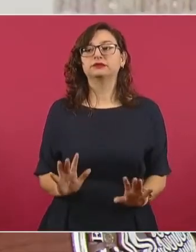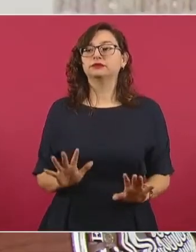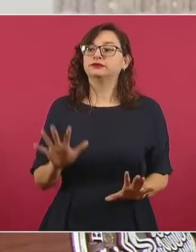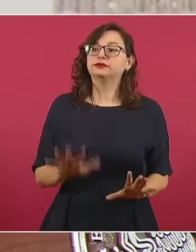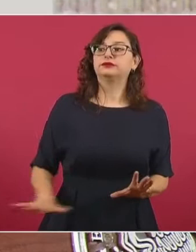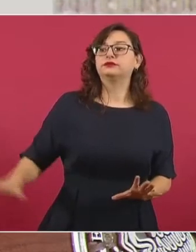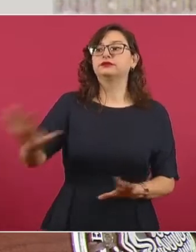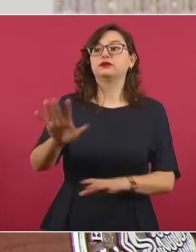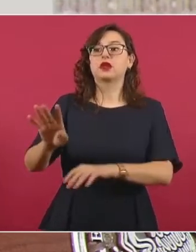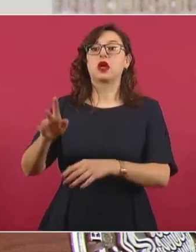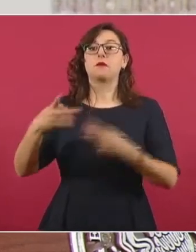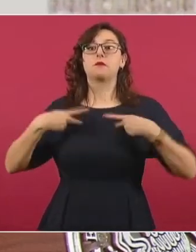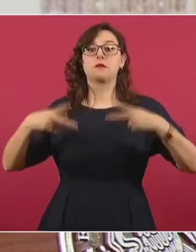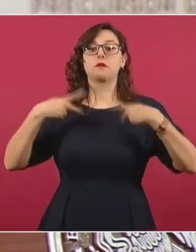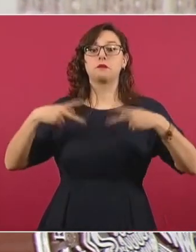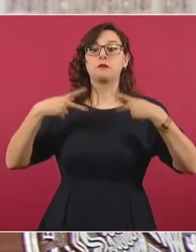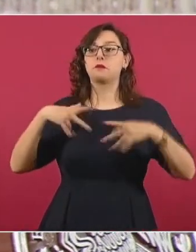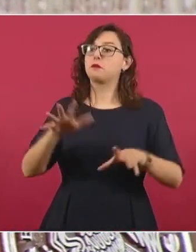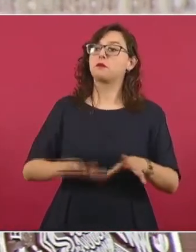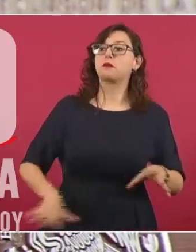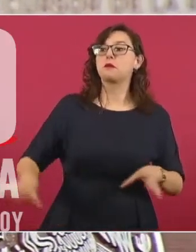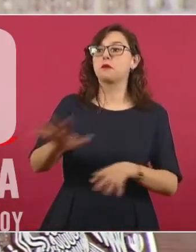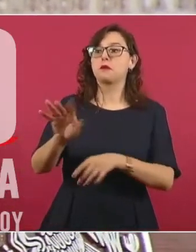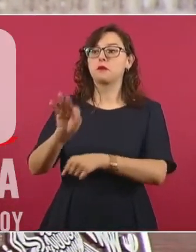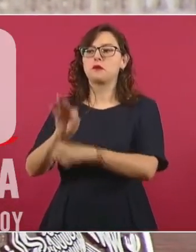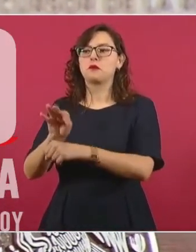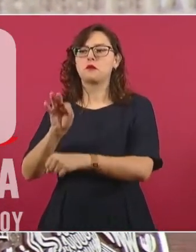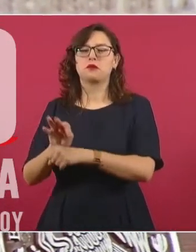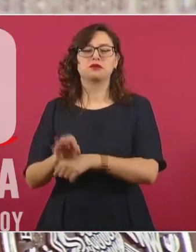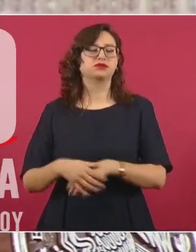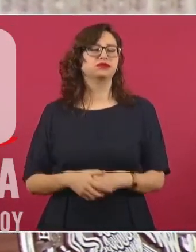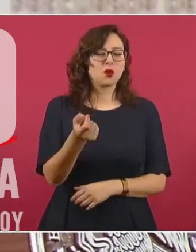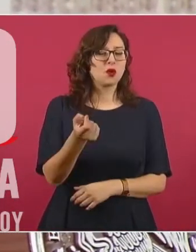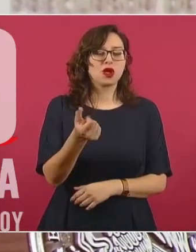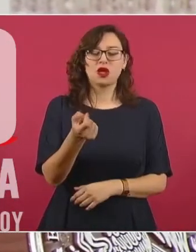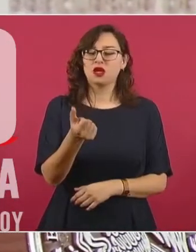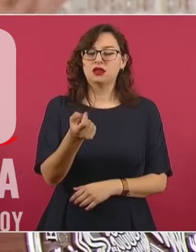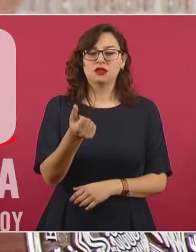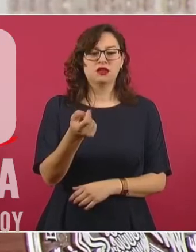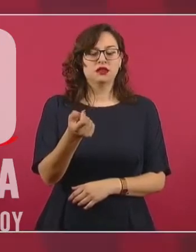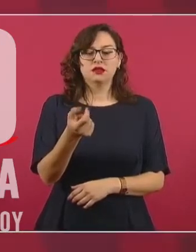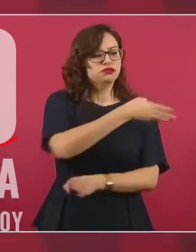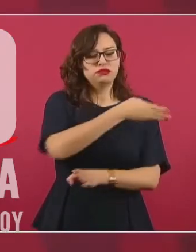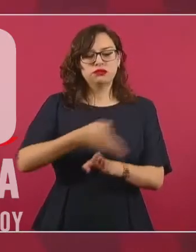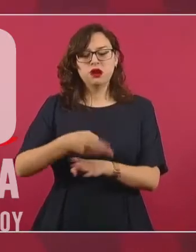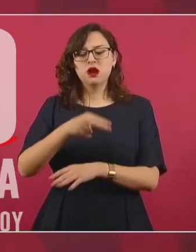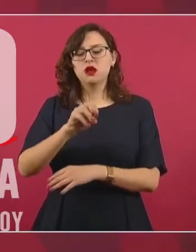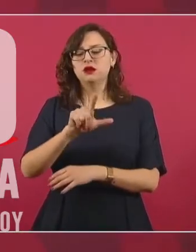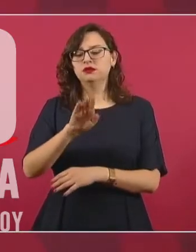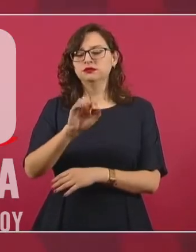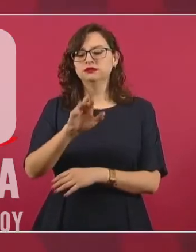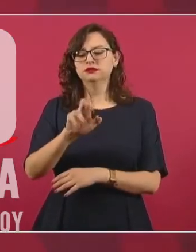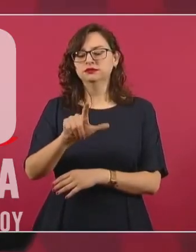causas justas, porque lo de la defensa del pueblo, muy poquitos, todo periodo neoliberal, en la